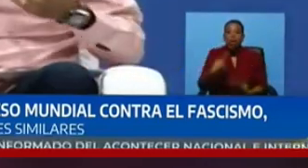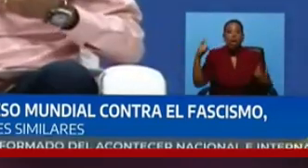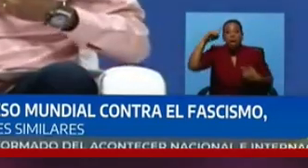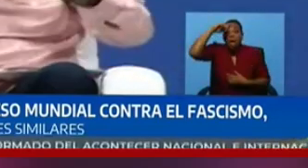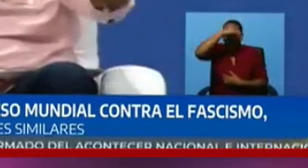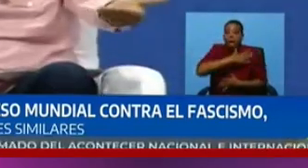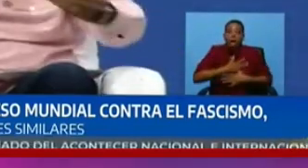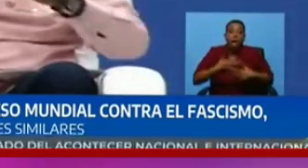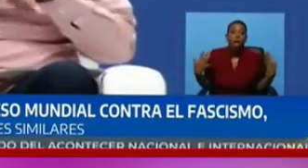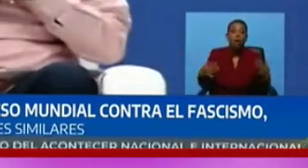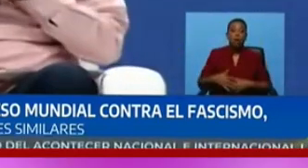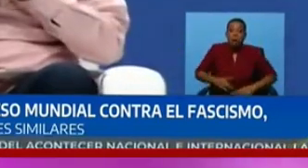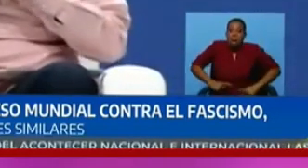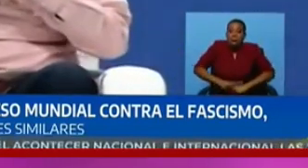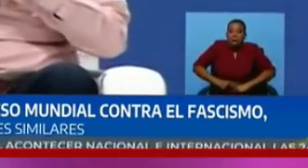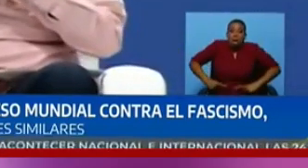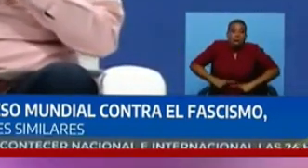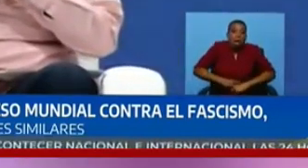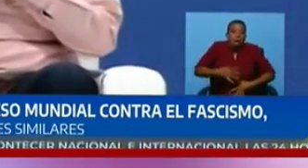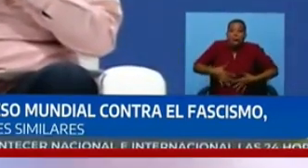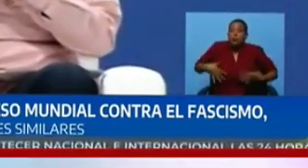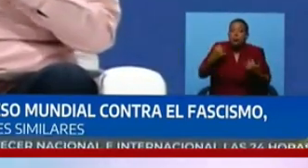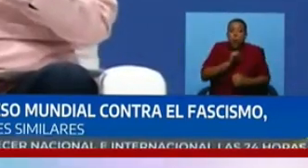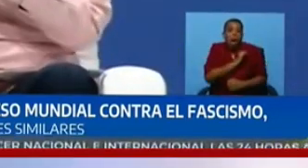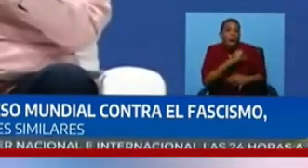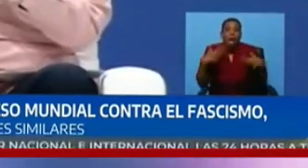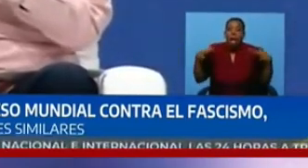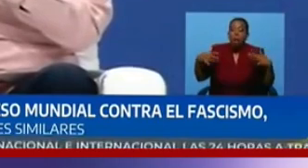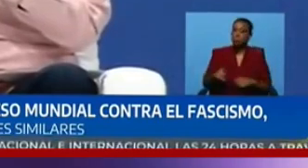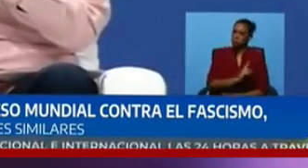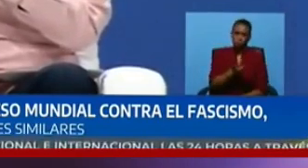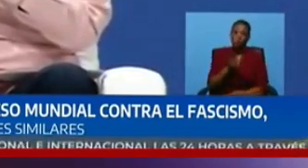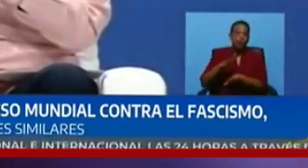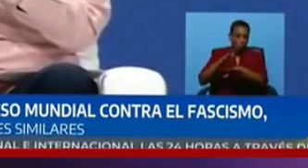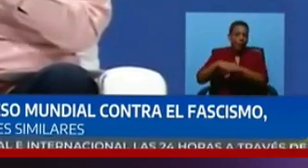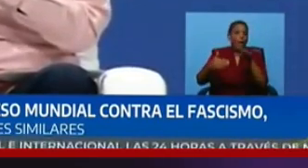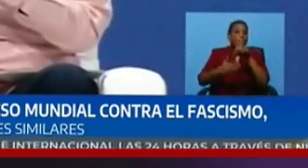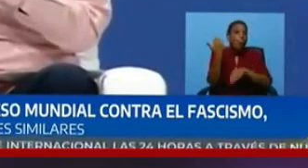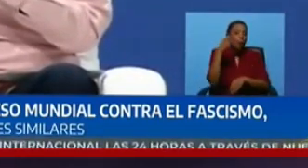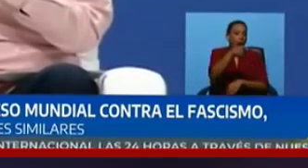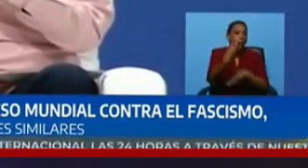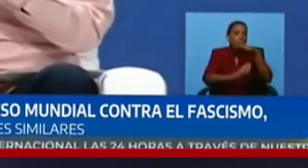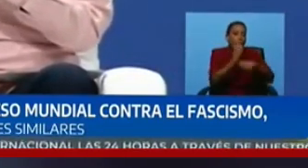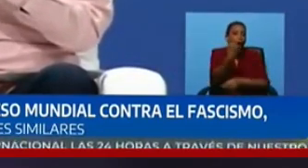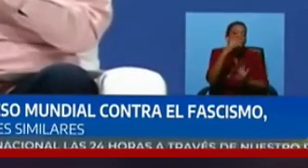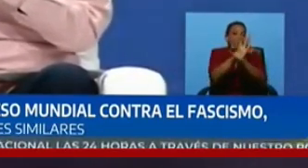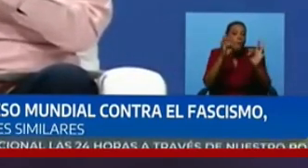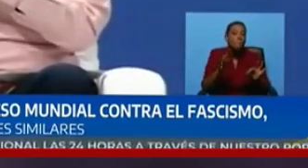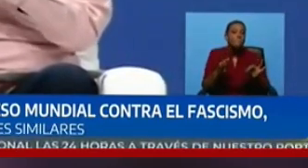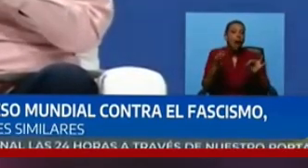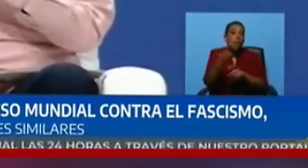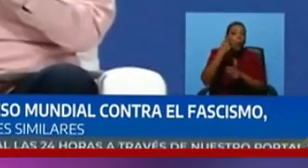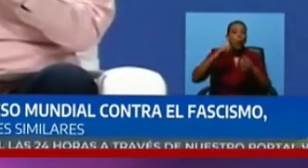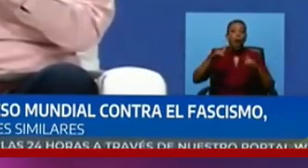presidente Maduro hace ya varios días, hacer un Congreso Mundial contra el Fascismo, en un momento en